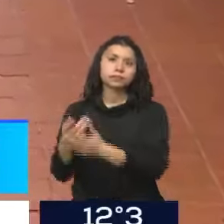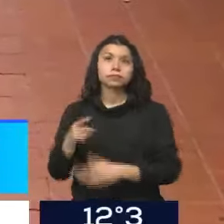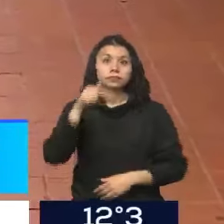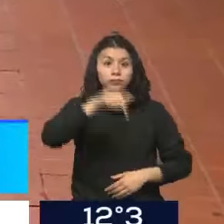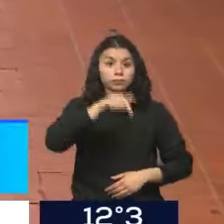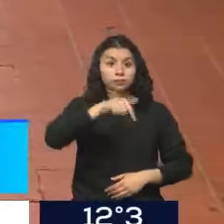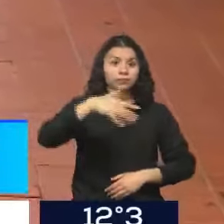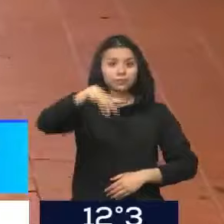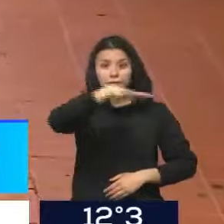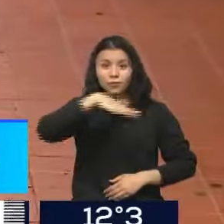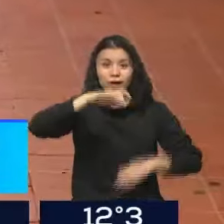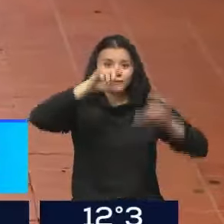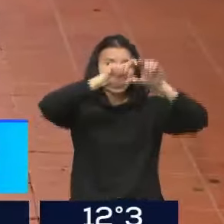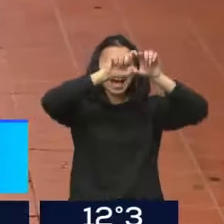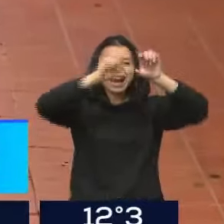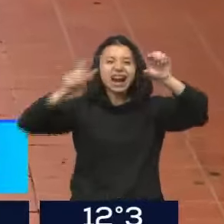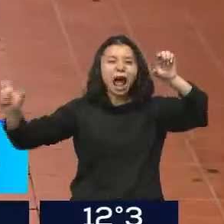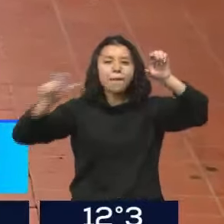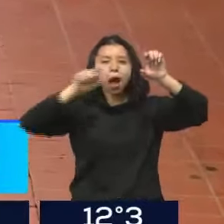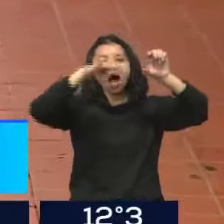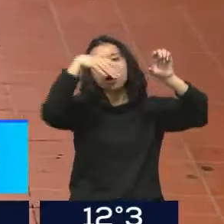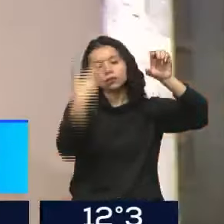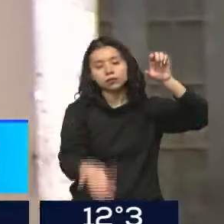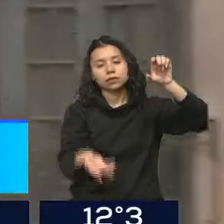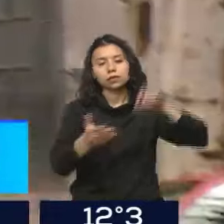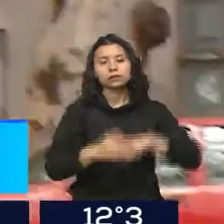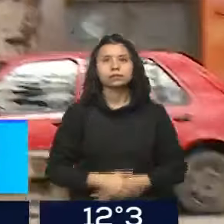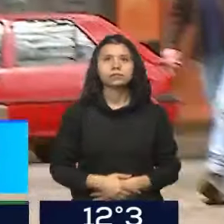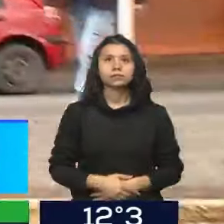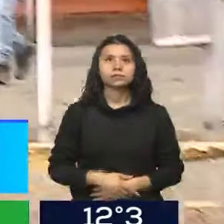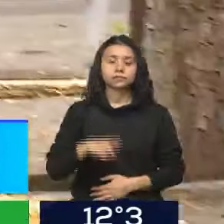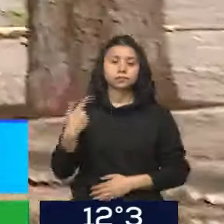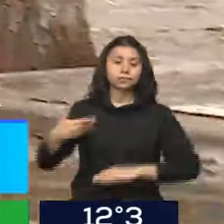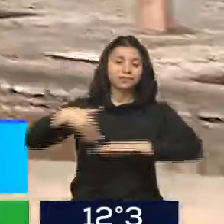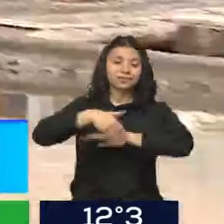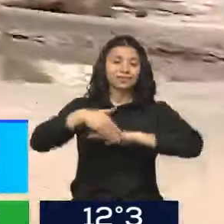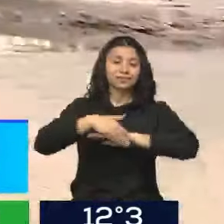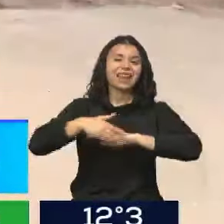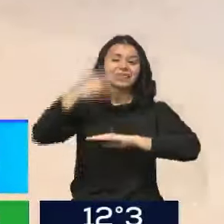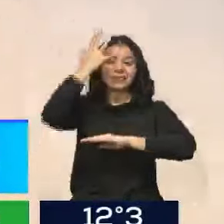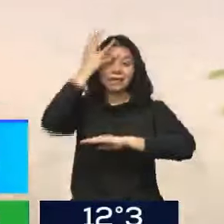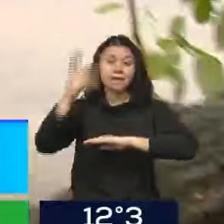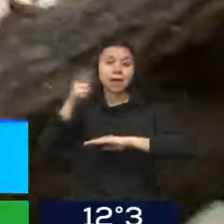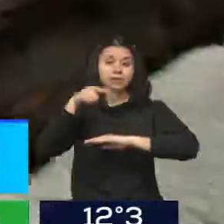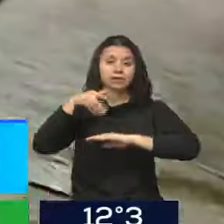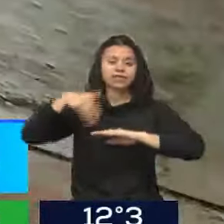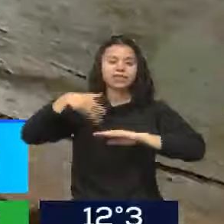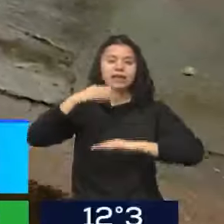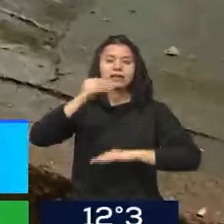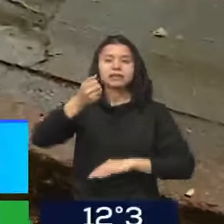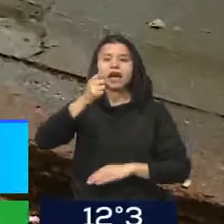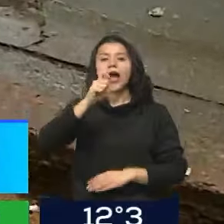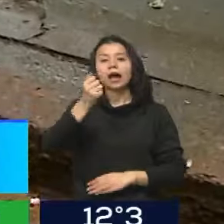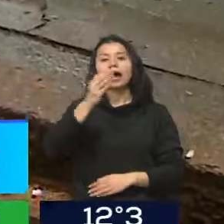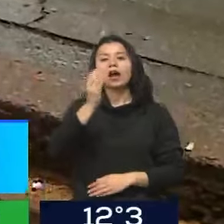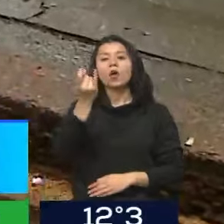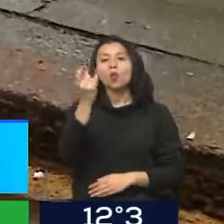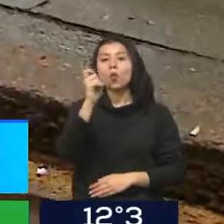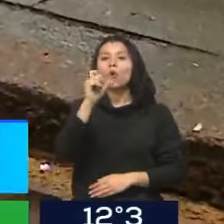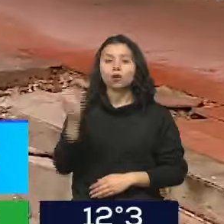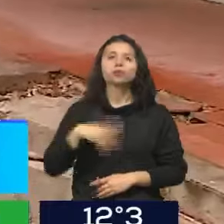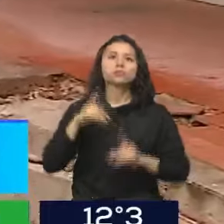la calzada. En tanto, en Chacabuco y San Martín, un árbol de gran porte cayó sobre la calle provocando el